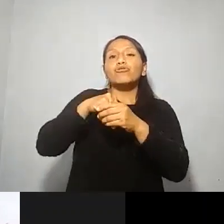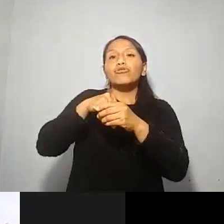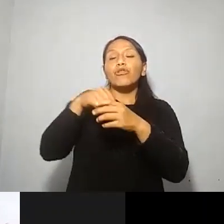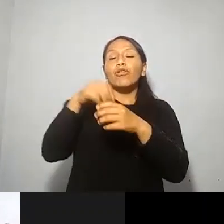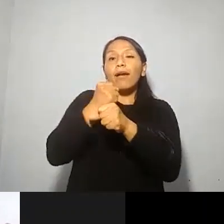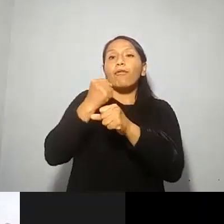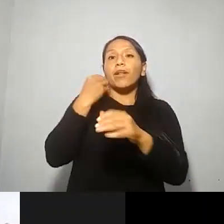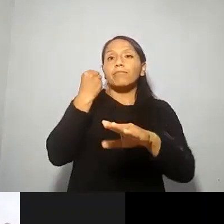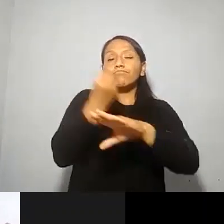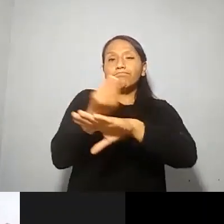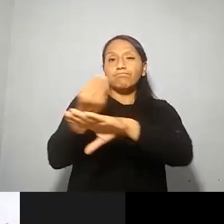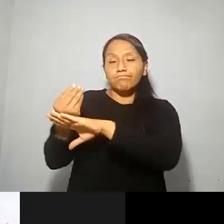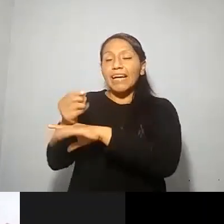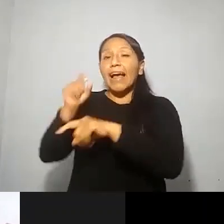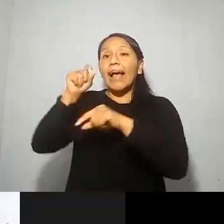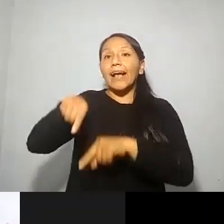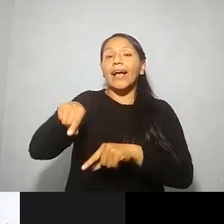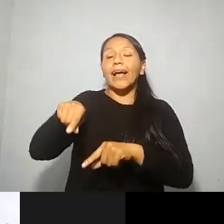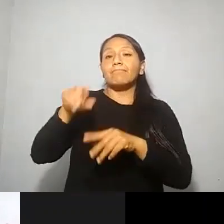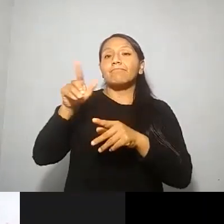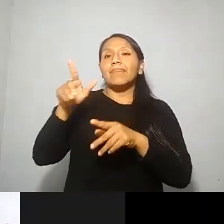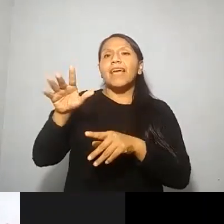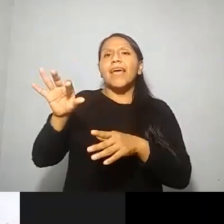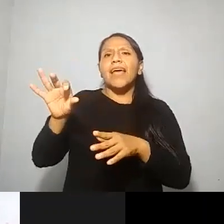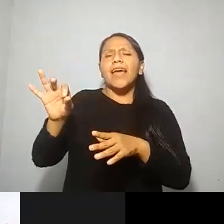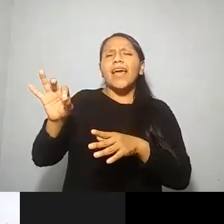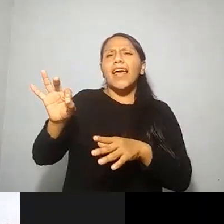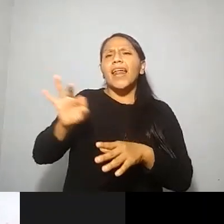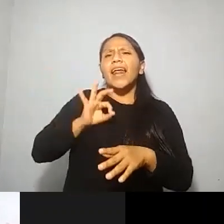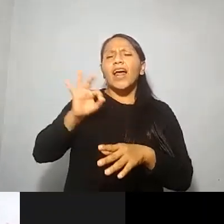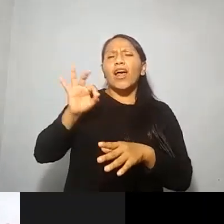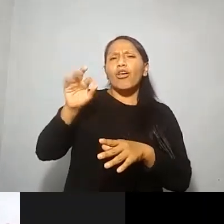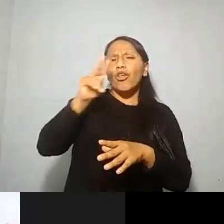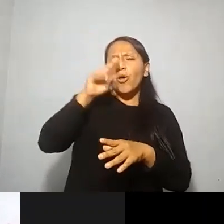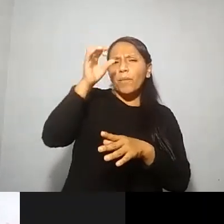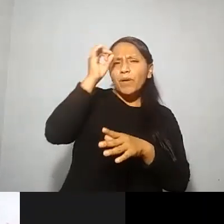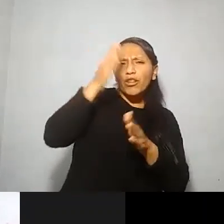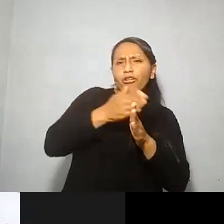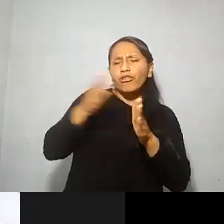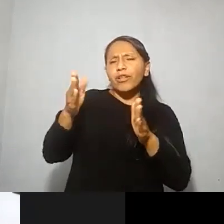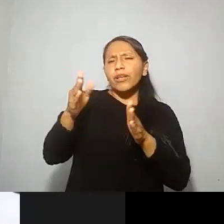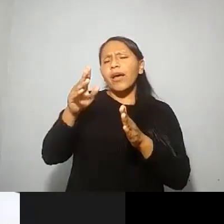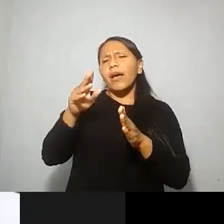cabo aquí en México en el sexenio del 2012 al 2008.